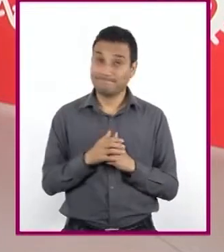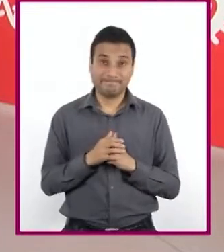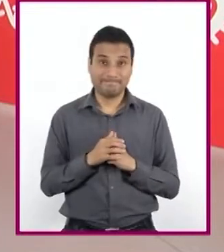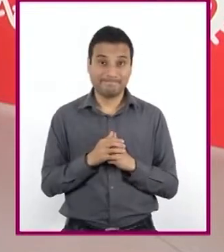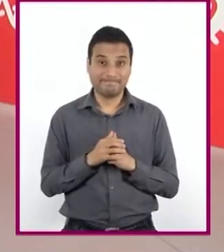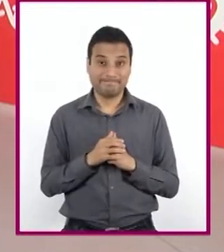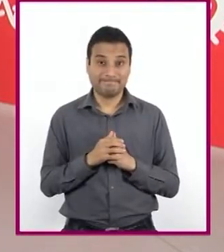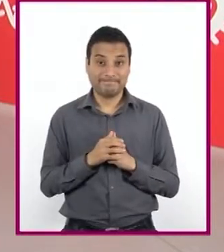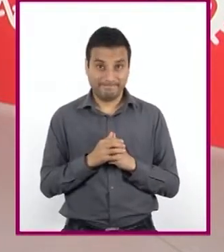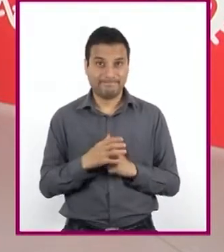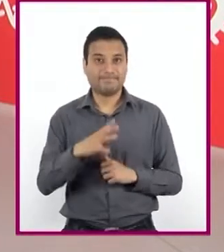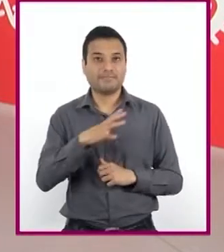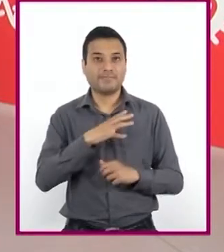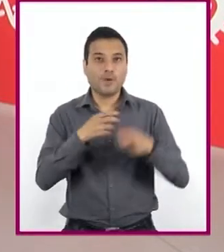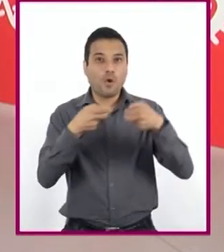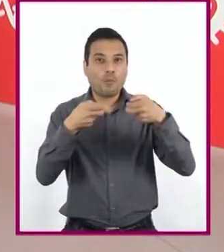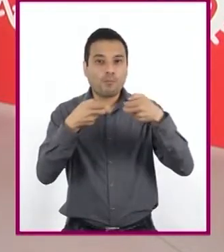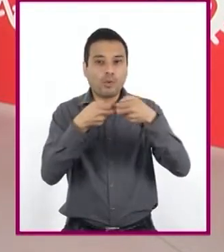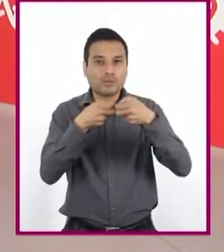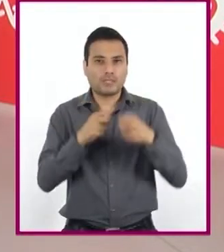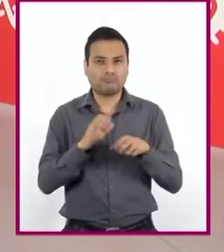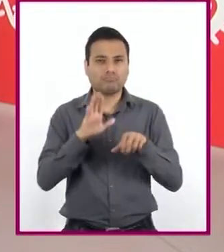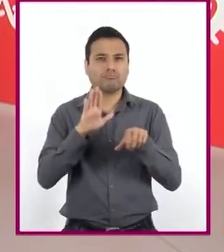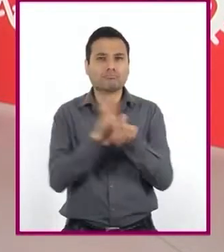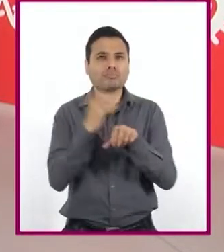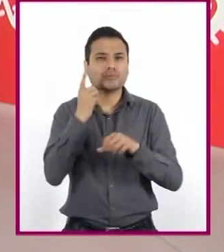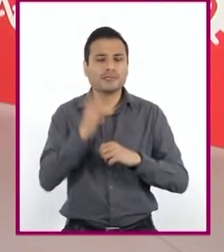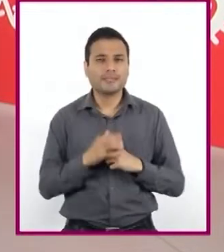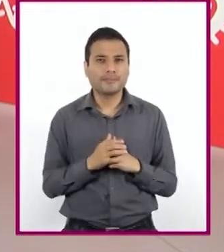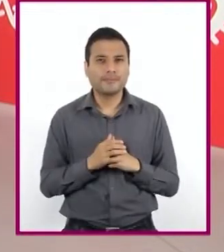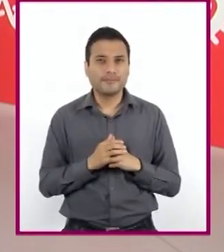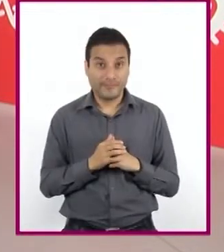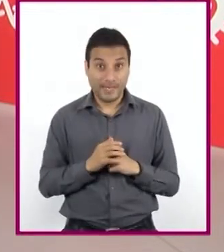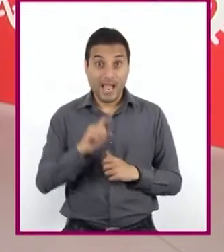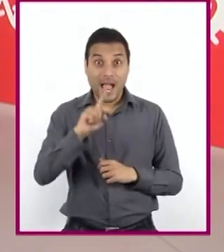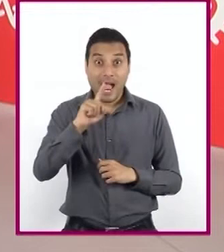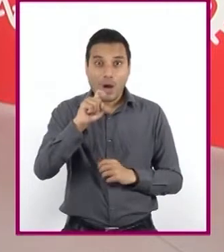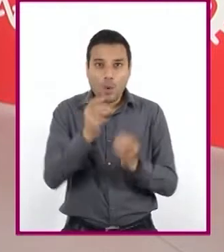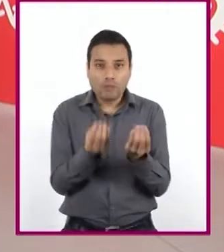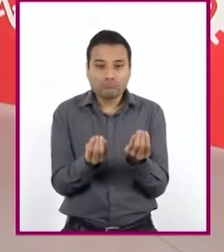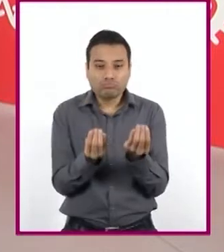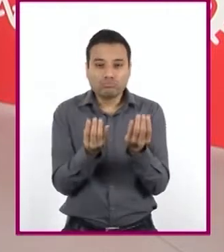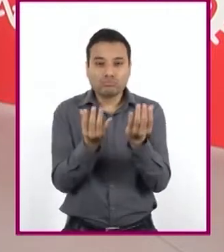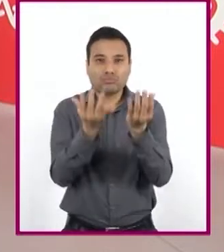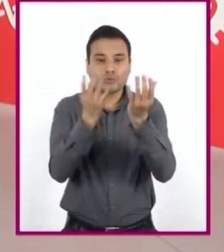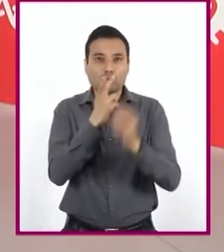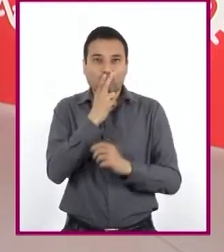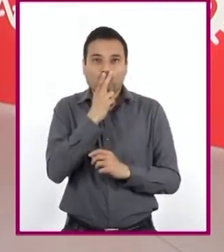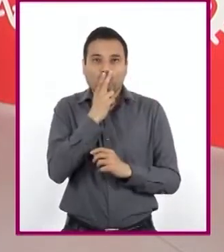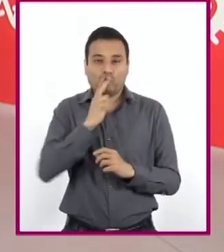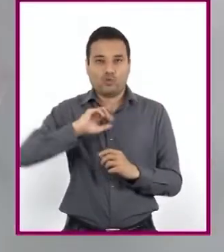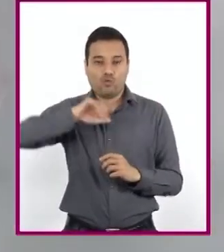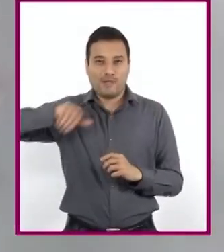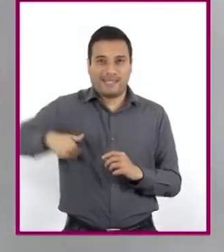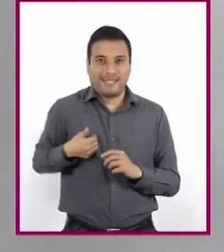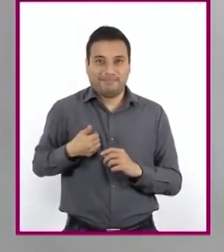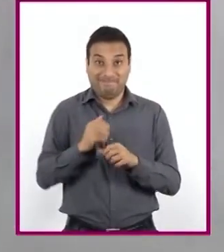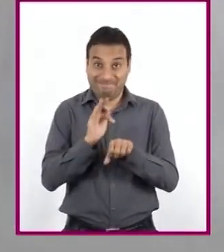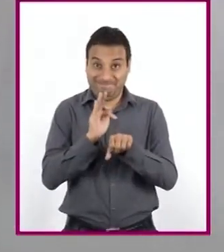le pusimos una bolsa de plástico para evitar que ese vapor de agua se escape y permanezca en la